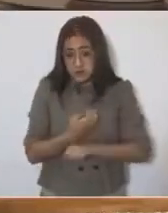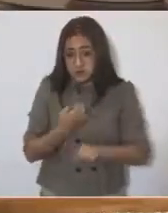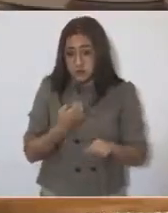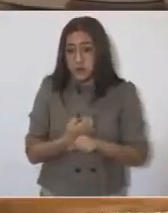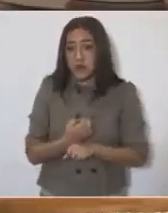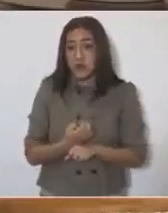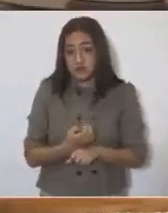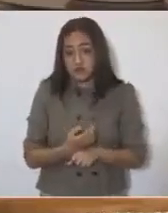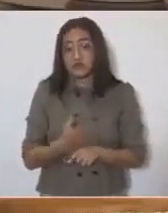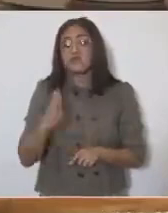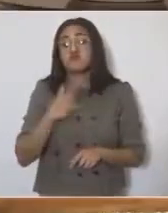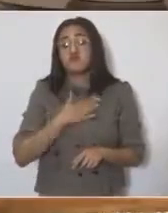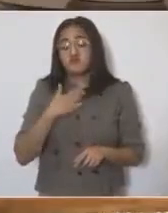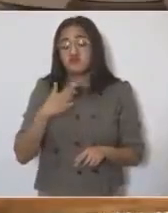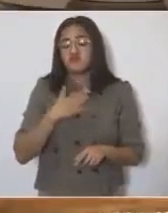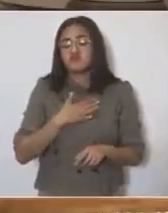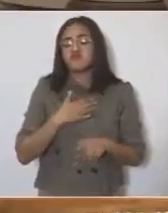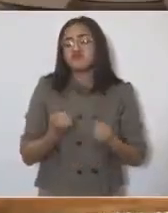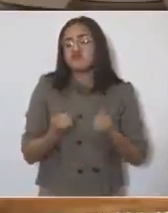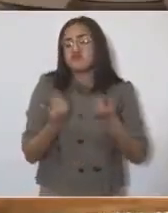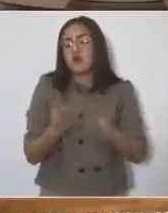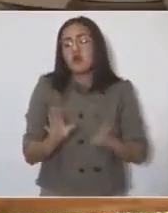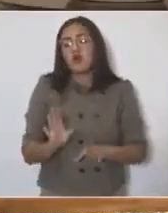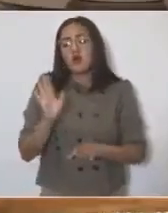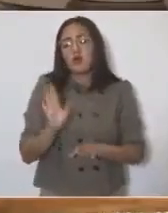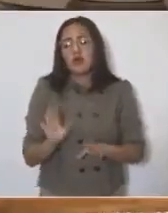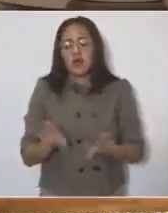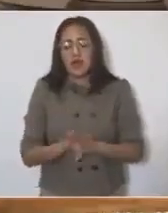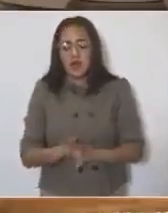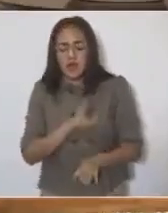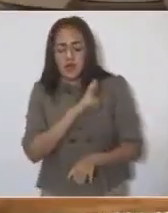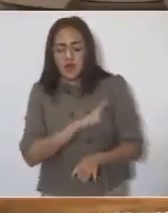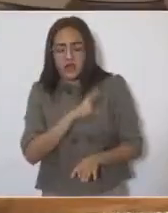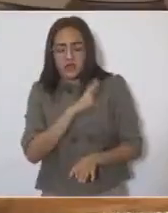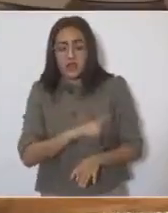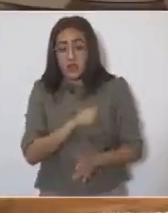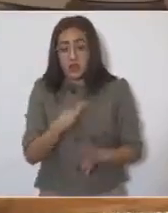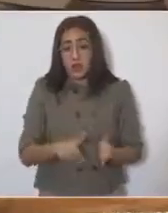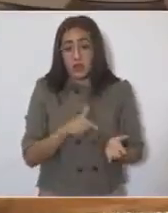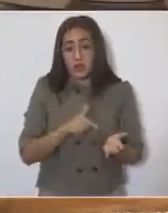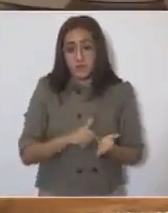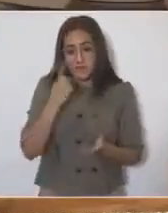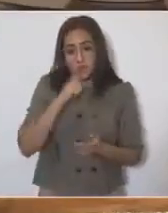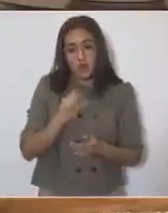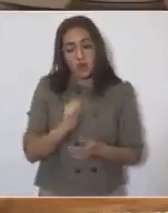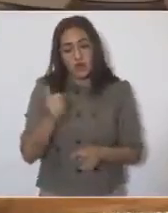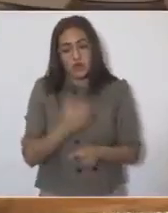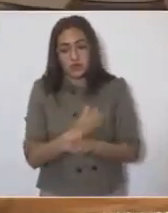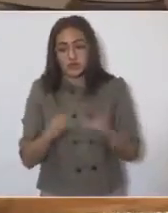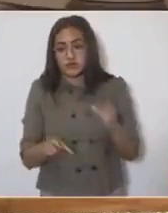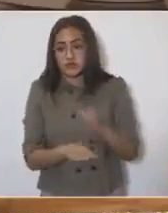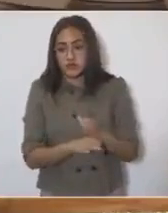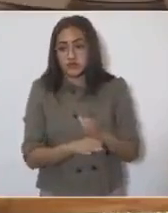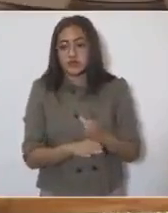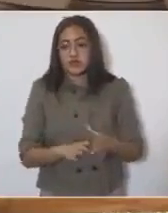estado arrendaría ese es el lugar para muchas cosas